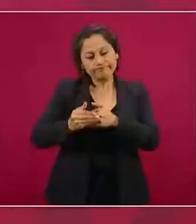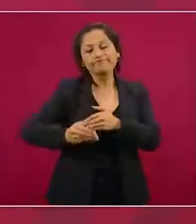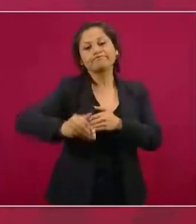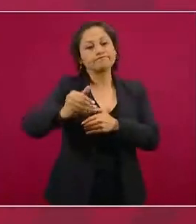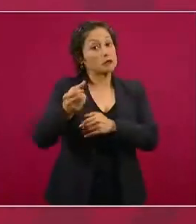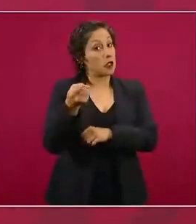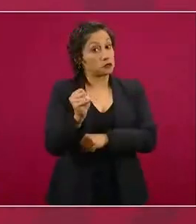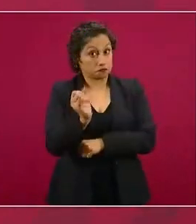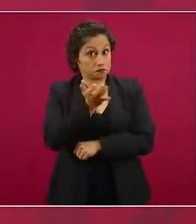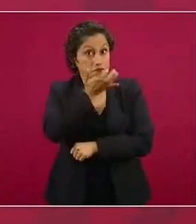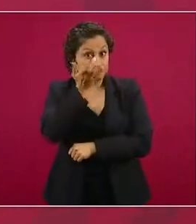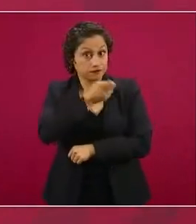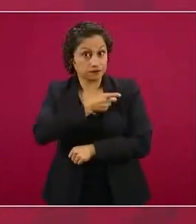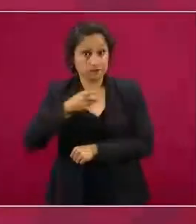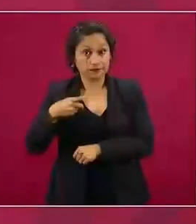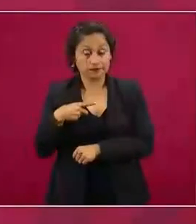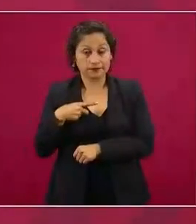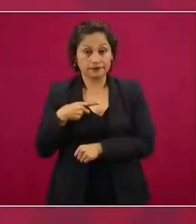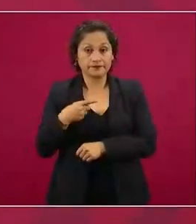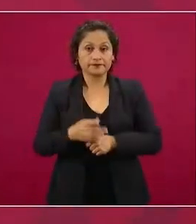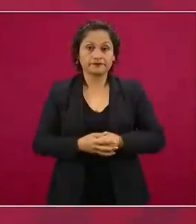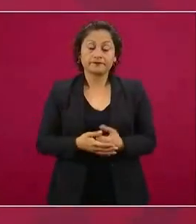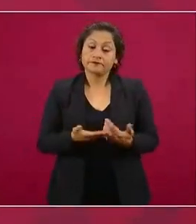Y genera